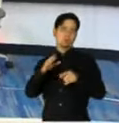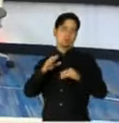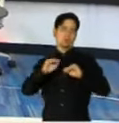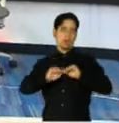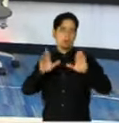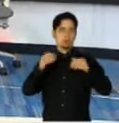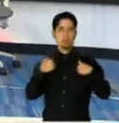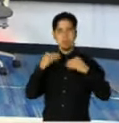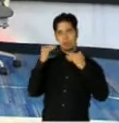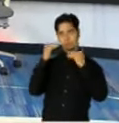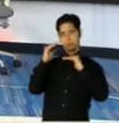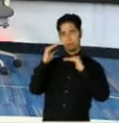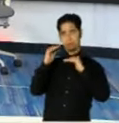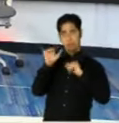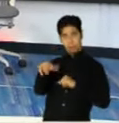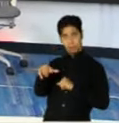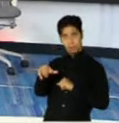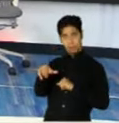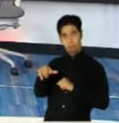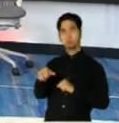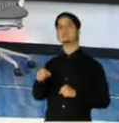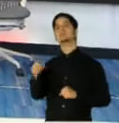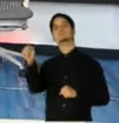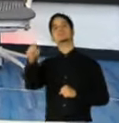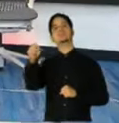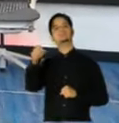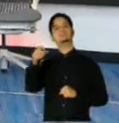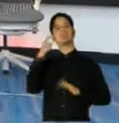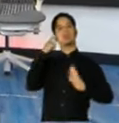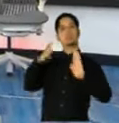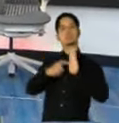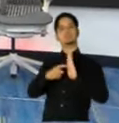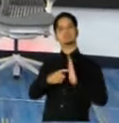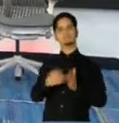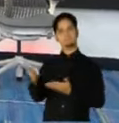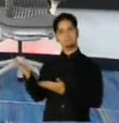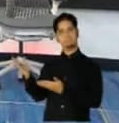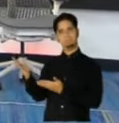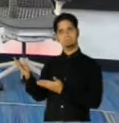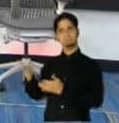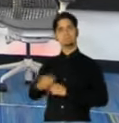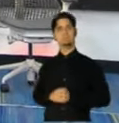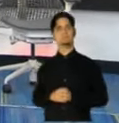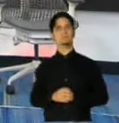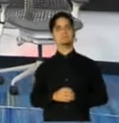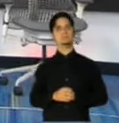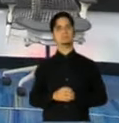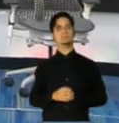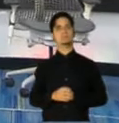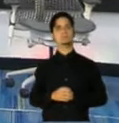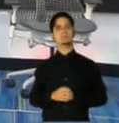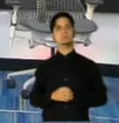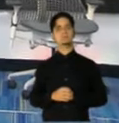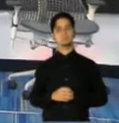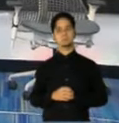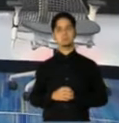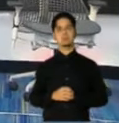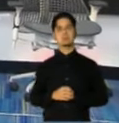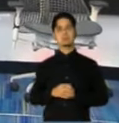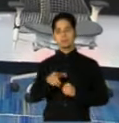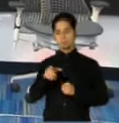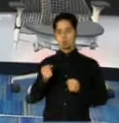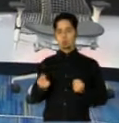Pocas pruebas, pero sí, está rapidito aquí, lo que dice es cómo va la cantidad de pruebas per cápita, ¿verdad? La